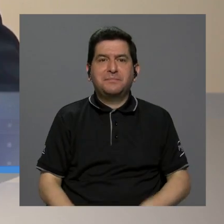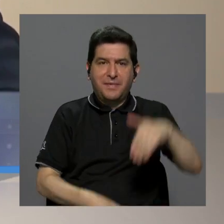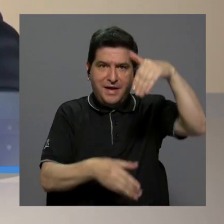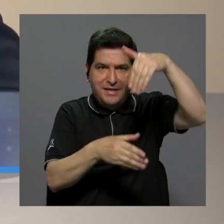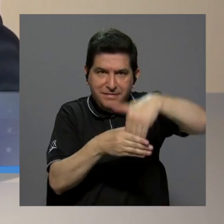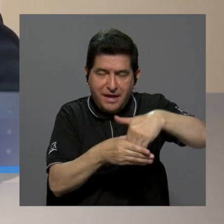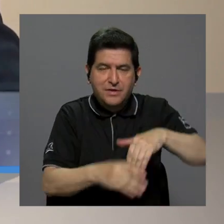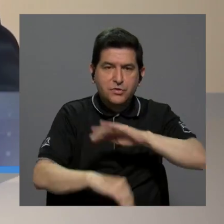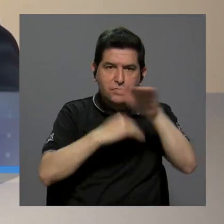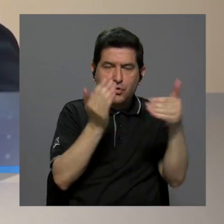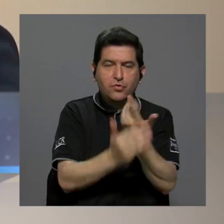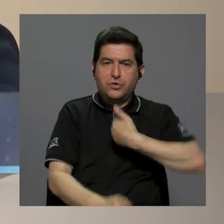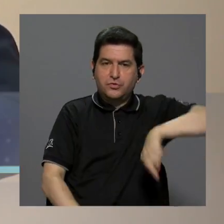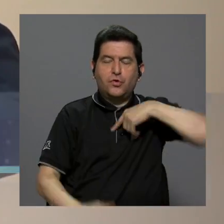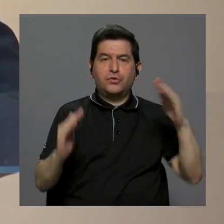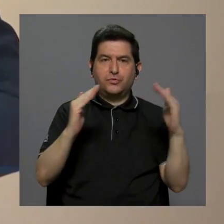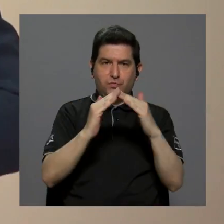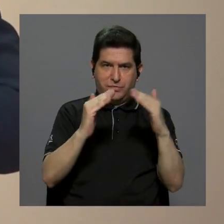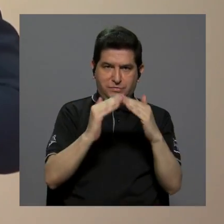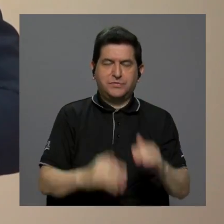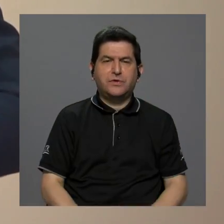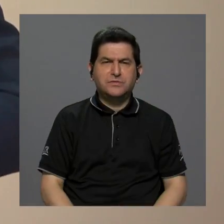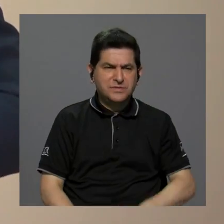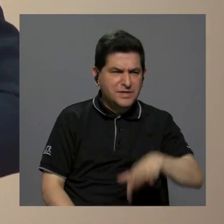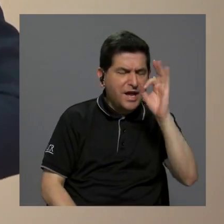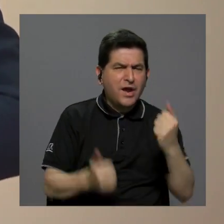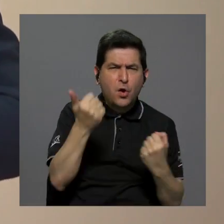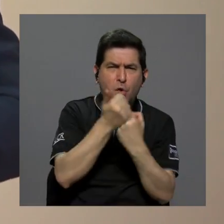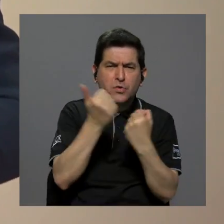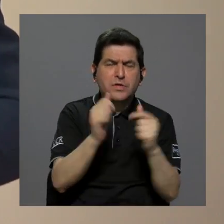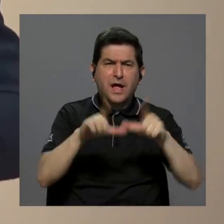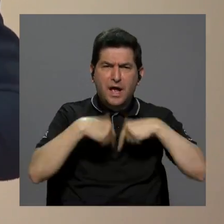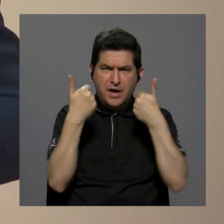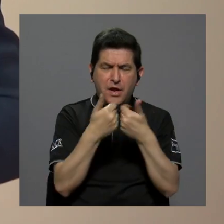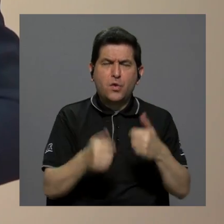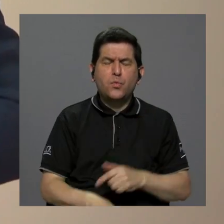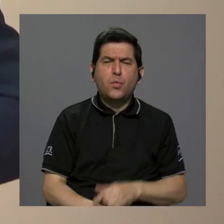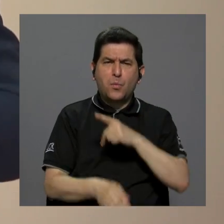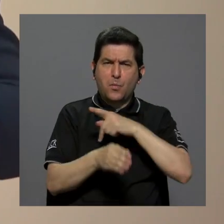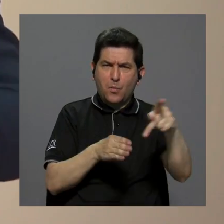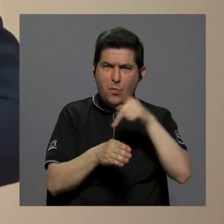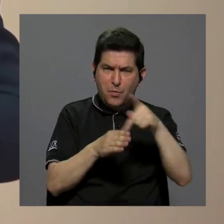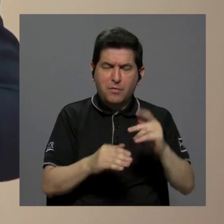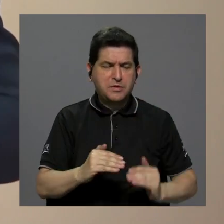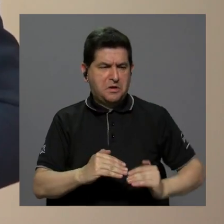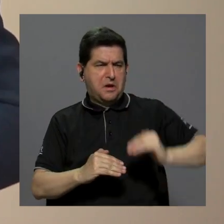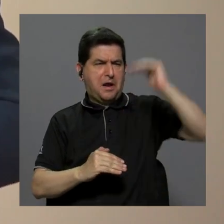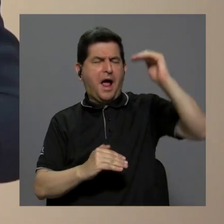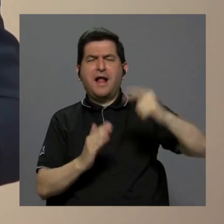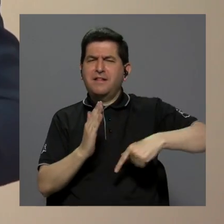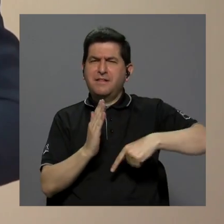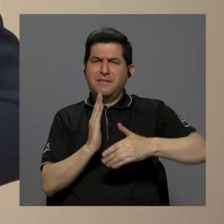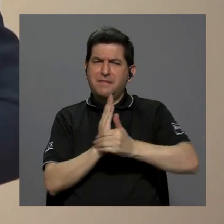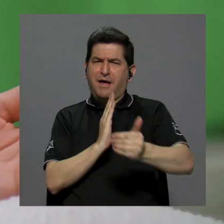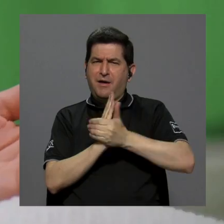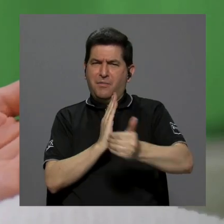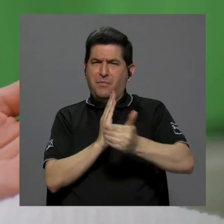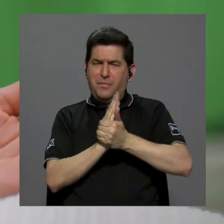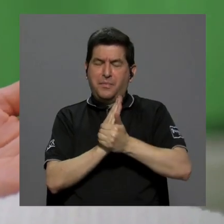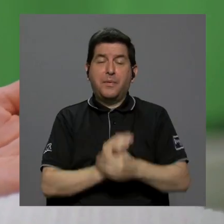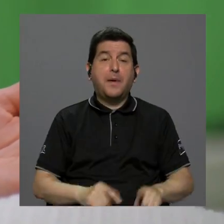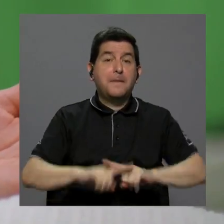en las mesas de todos nuestros hogares, encontrar apoyo en un grupo de profesionales altamente